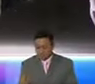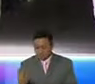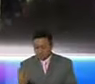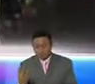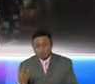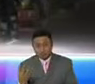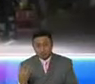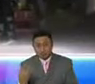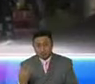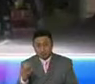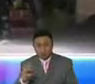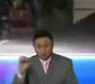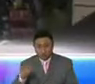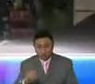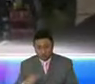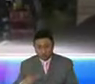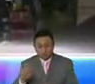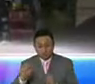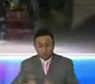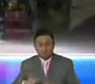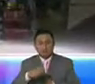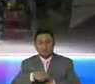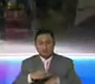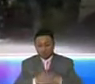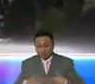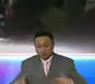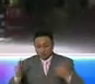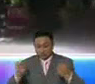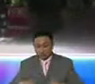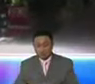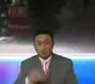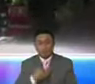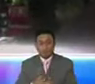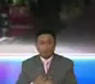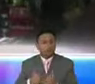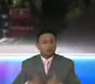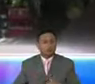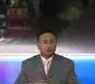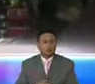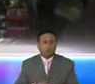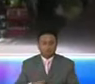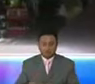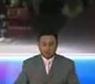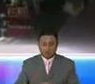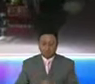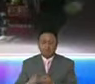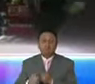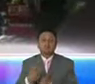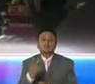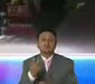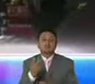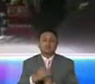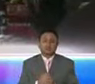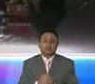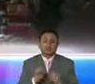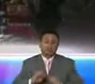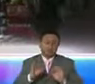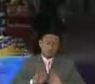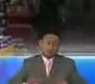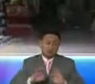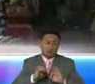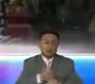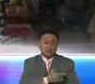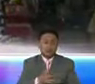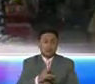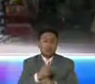por imprenta, se nos va a permitir un plazo más para seguir facturando con estas facturas del 12%. Es importante también recomendar que los